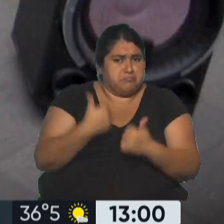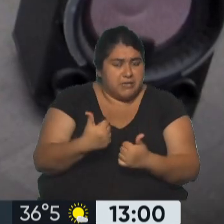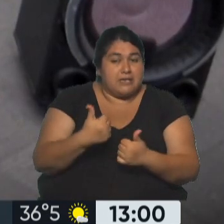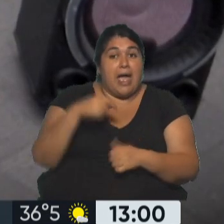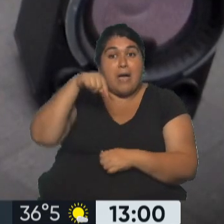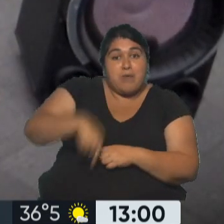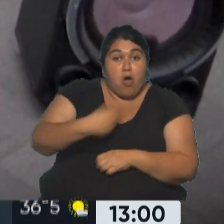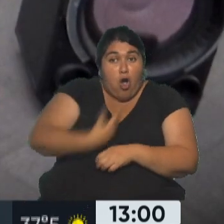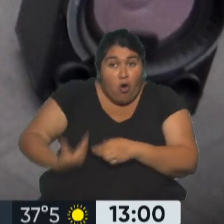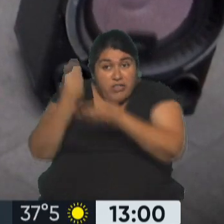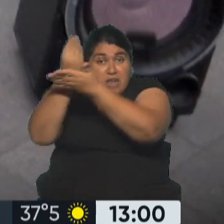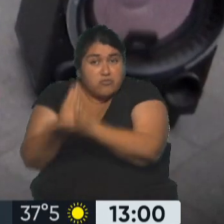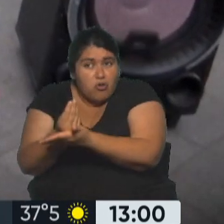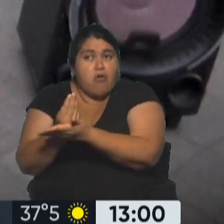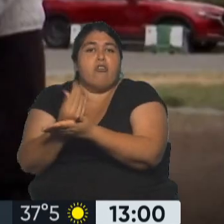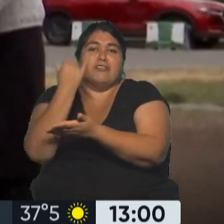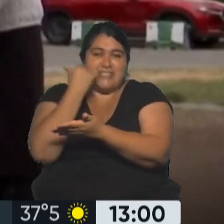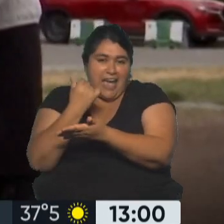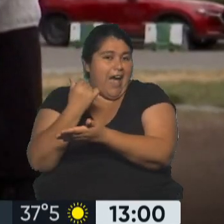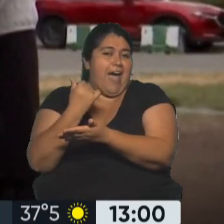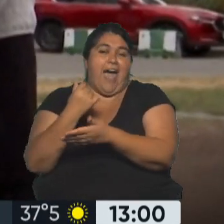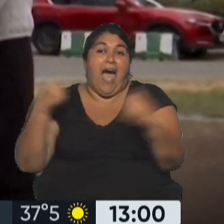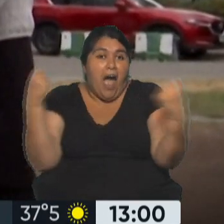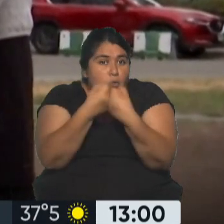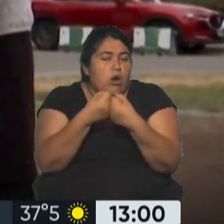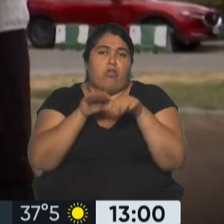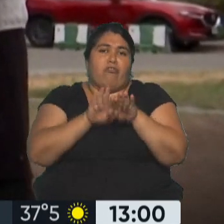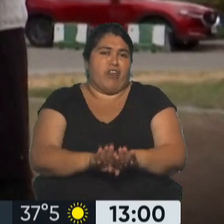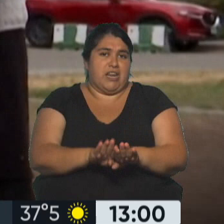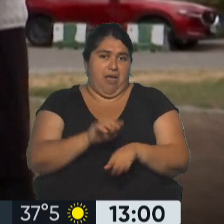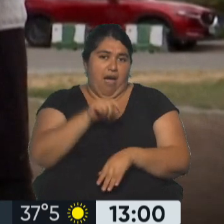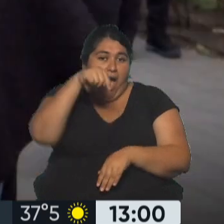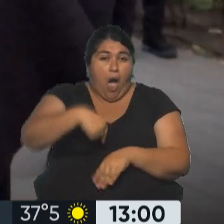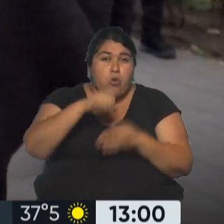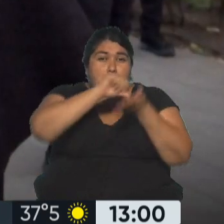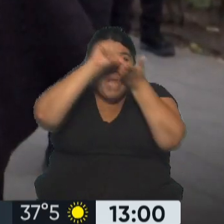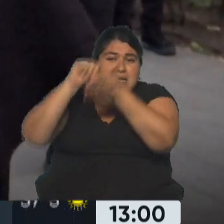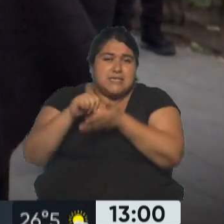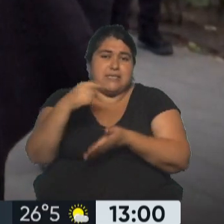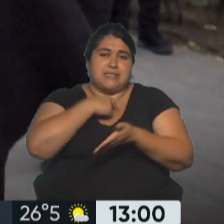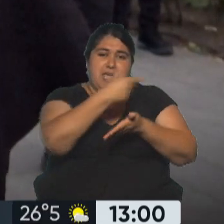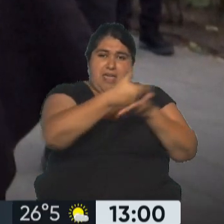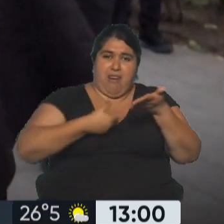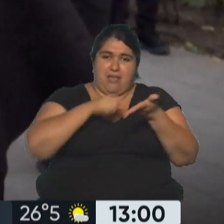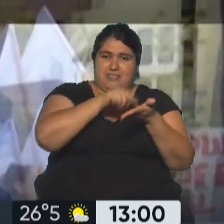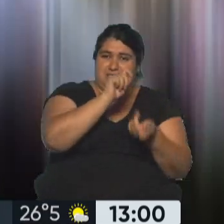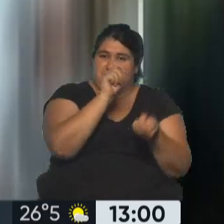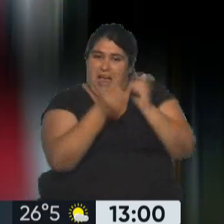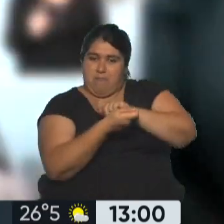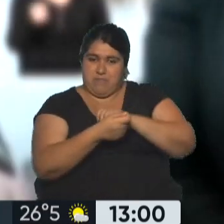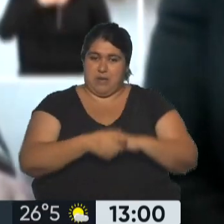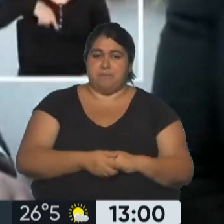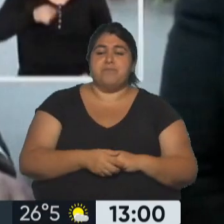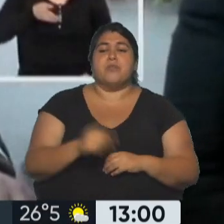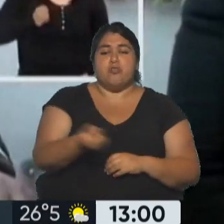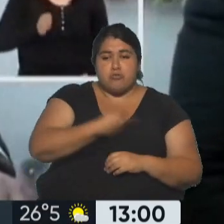como jefe de Estado, renunció a la facultad de frenar el acuerdo y negocia con los Estados miembros cambios en el documento de funcionamiento. Vamos